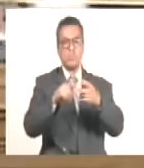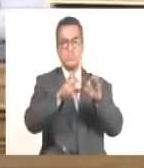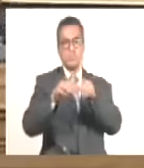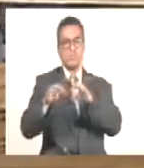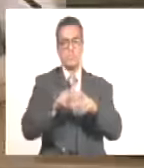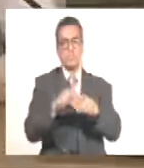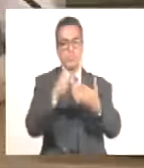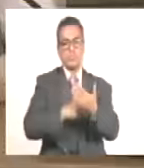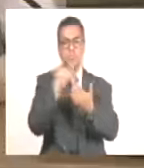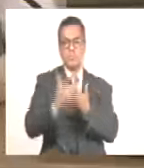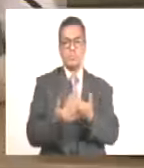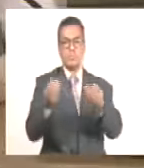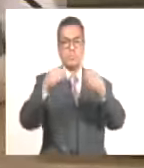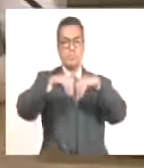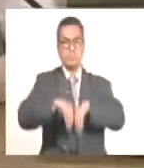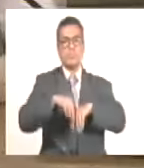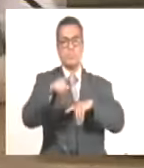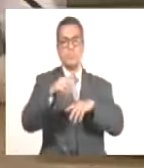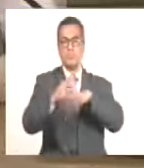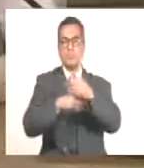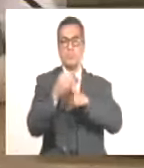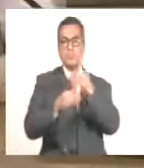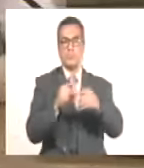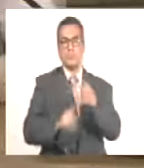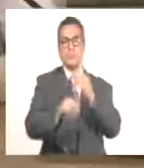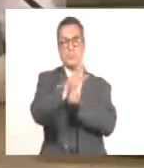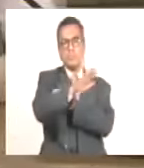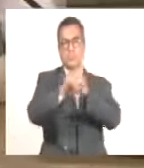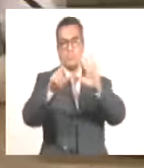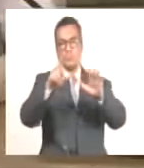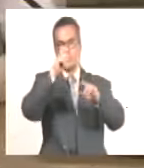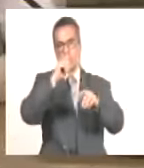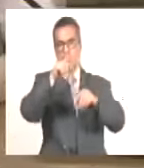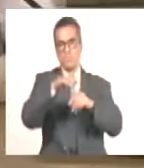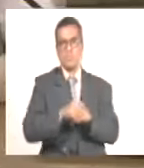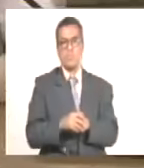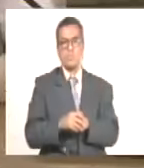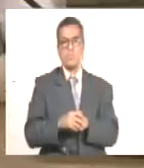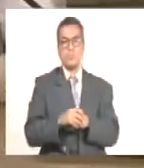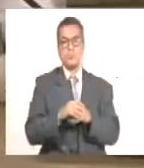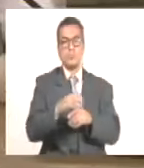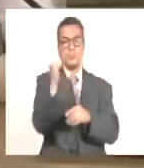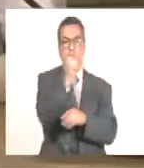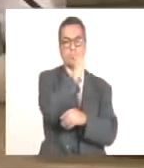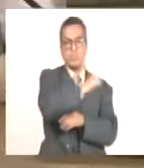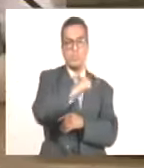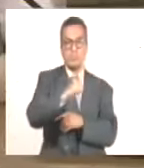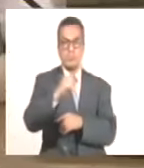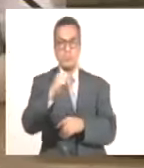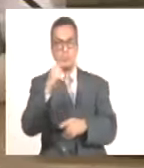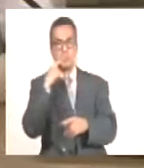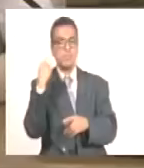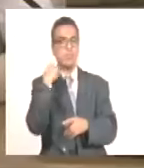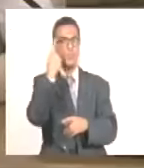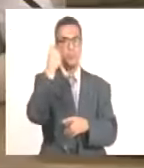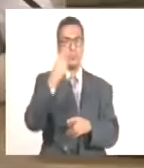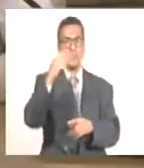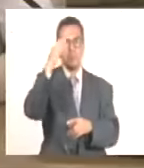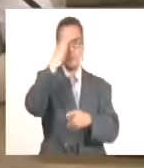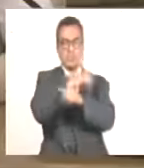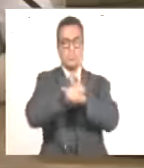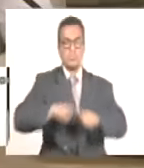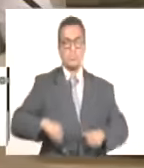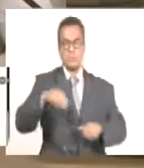secretaria. Proyecto de acuerdo en ocasión al 56 aniversario del asesinato del guerrillero heroico